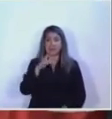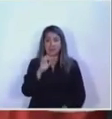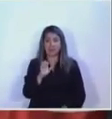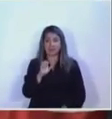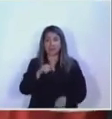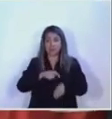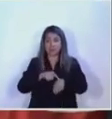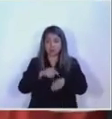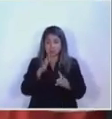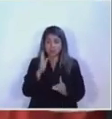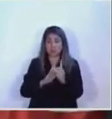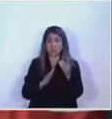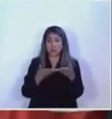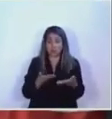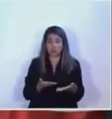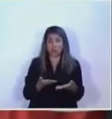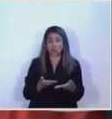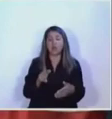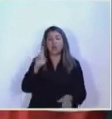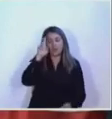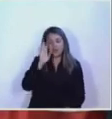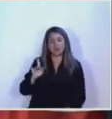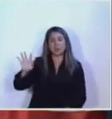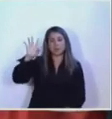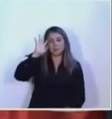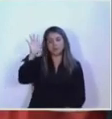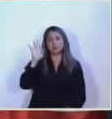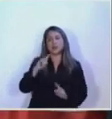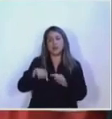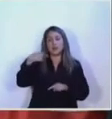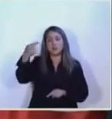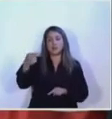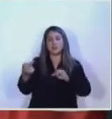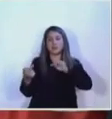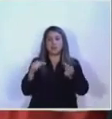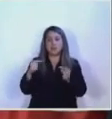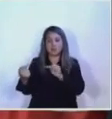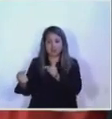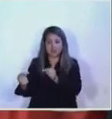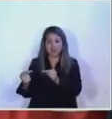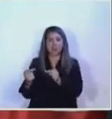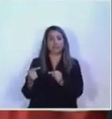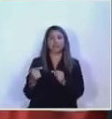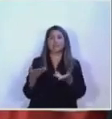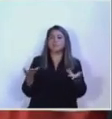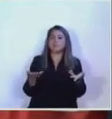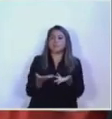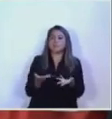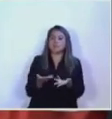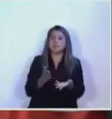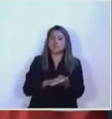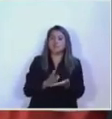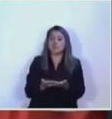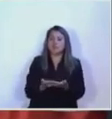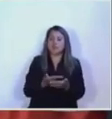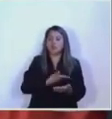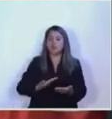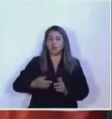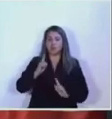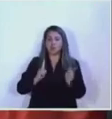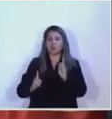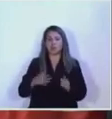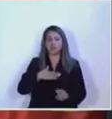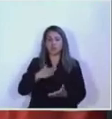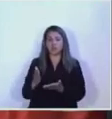se desarrolla, nos lleva a reflexionar en el marco de los próximos debates respecto a cómo es el tipo de gobernanza que queremos para nuestro